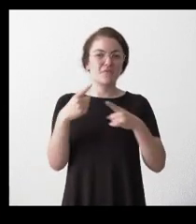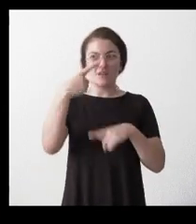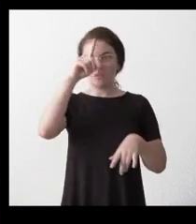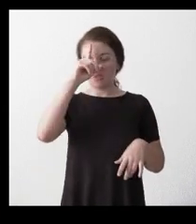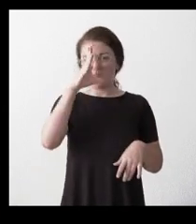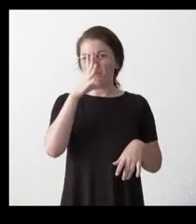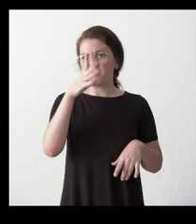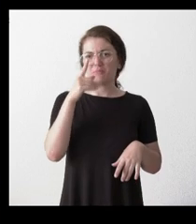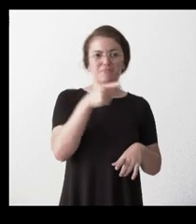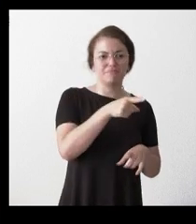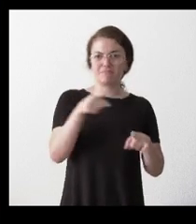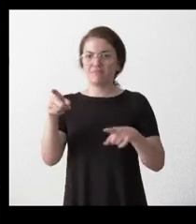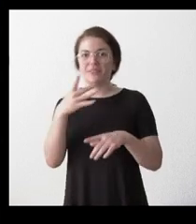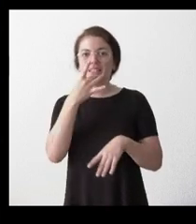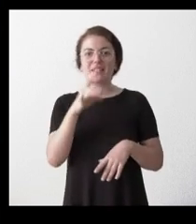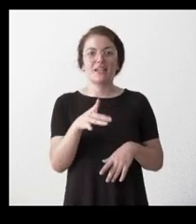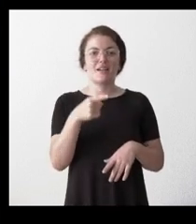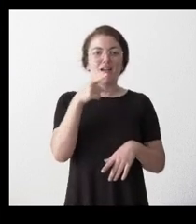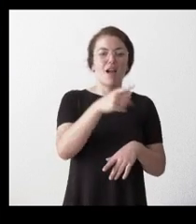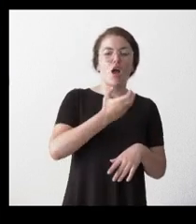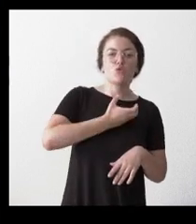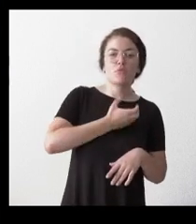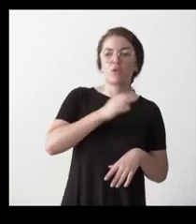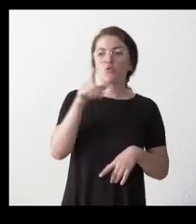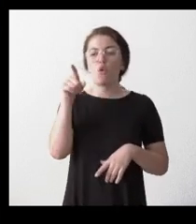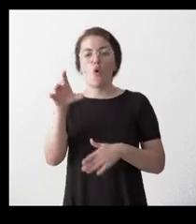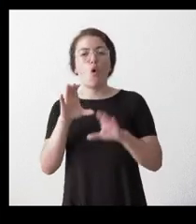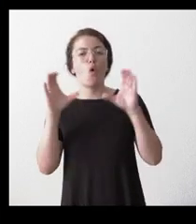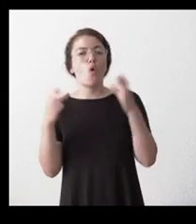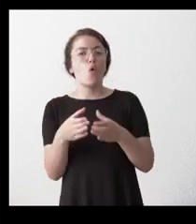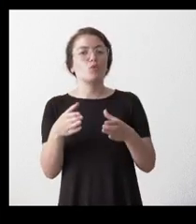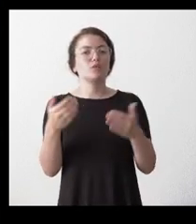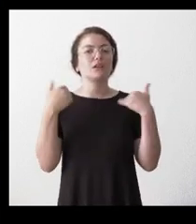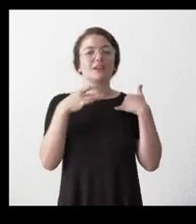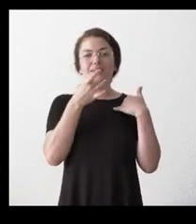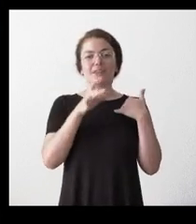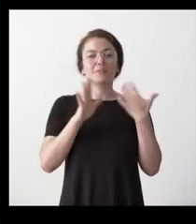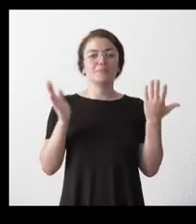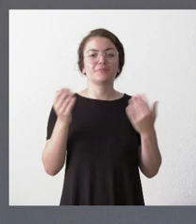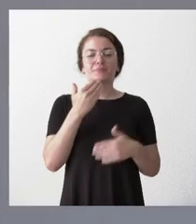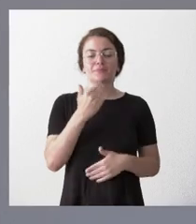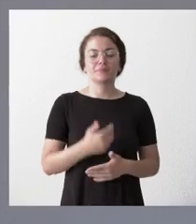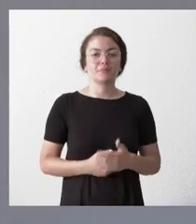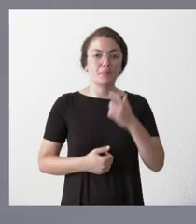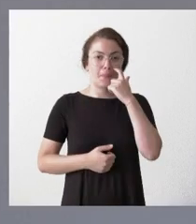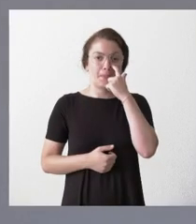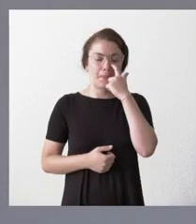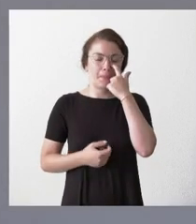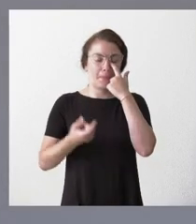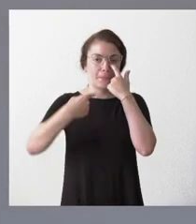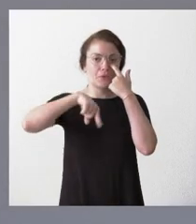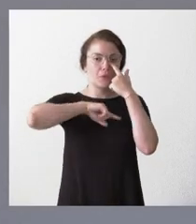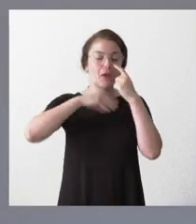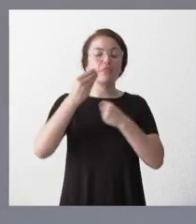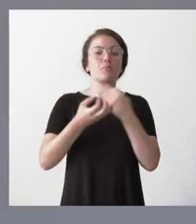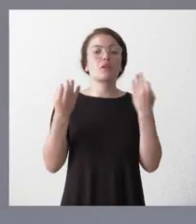a quién dirigirse, si al ayuntamiento, a la Junta. Un poco esto. Muchas gracias. Sí. Nosotros lo que hacemos es medir las